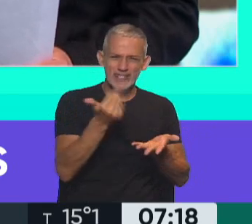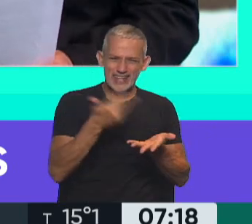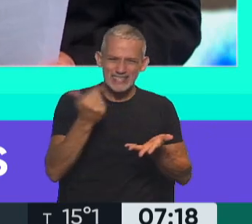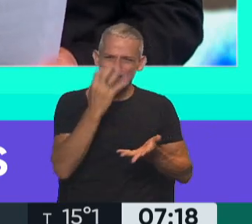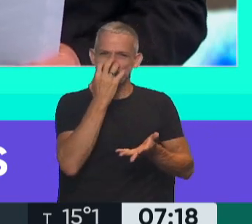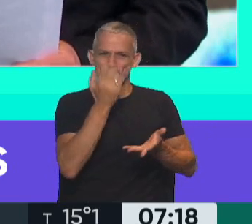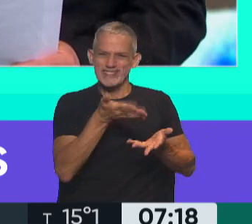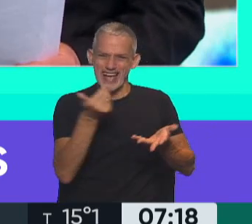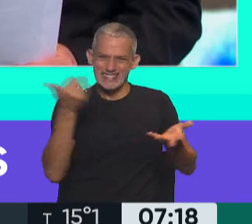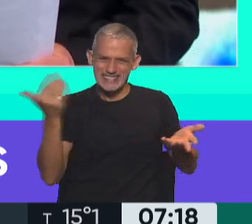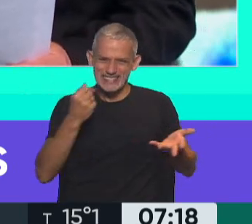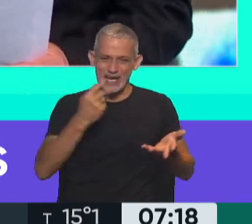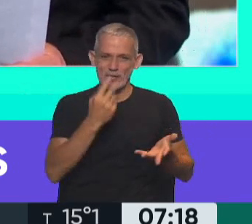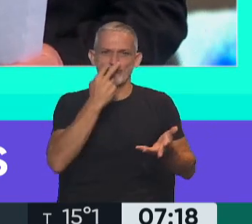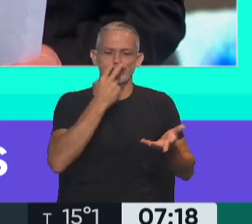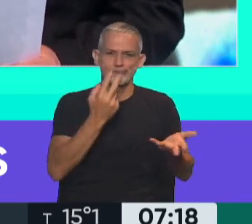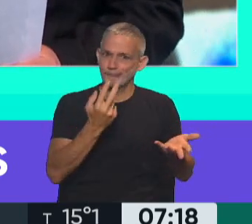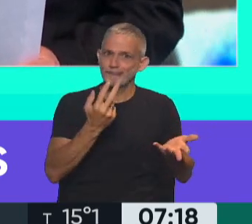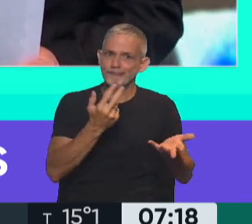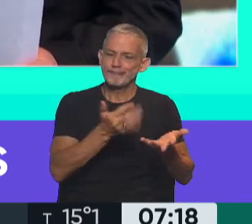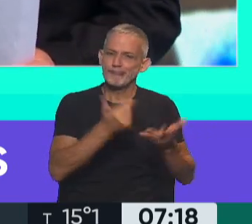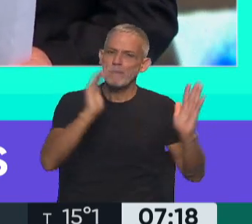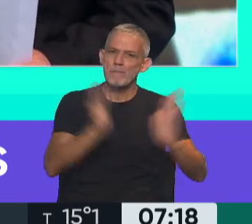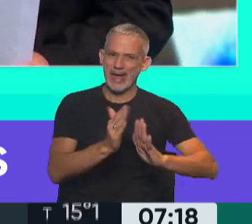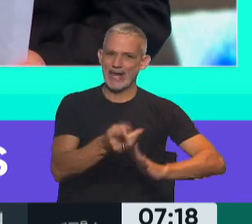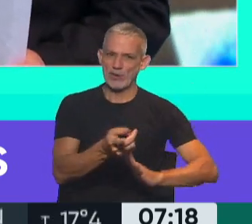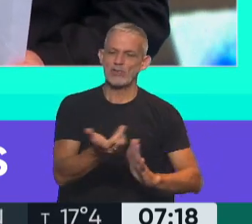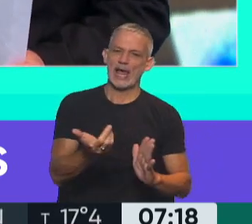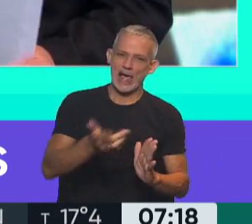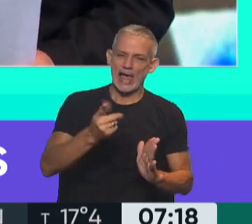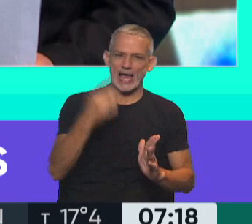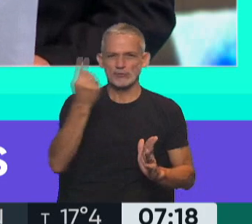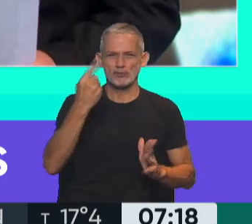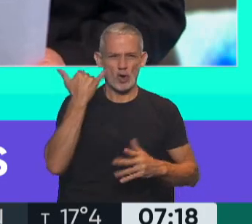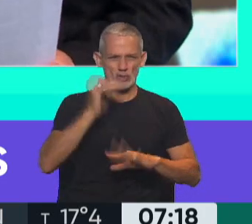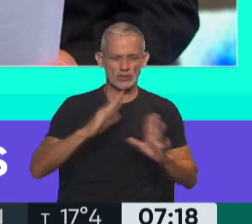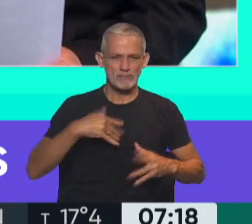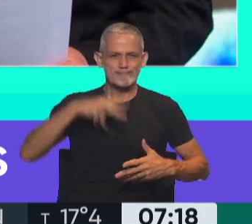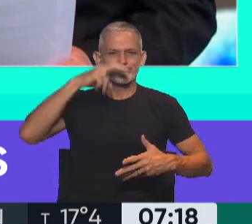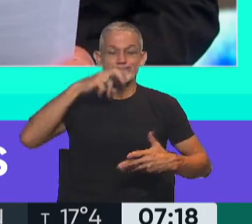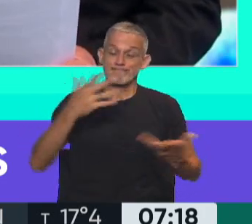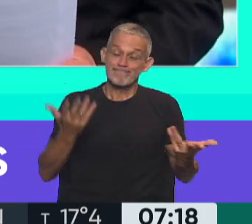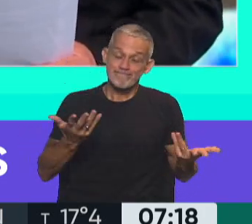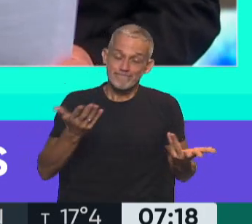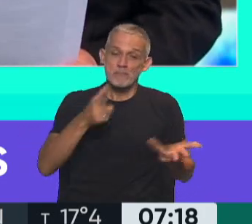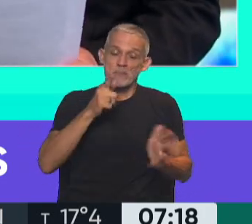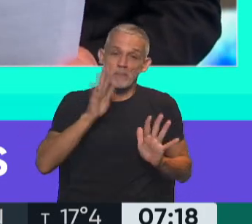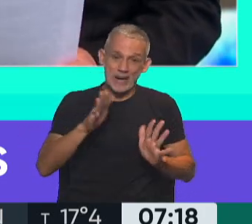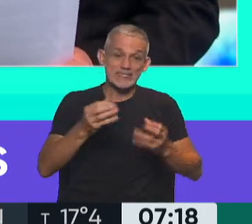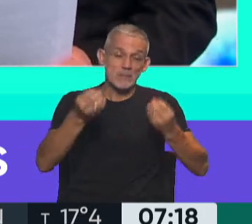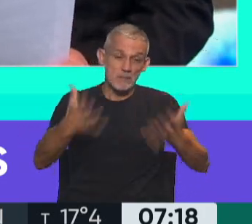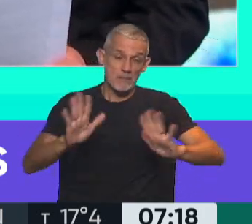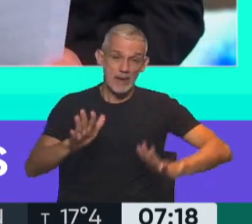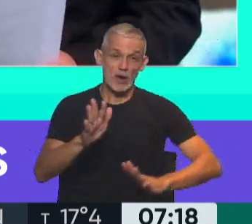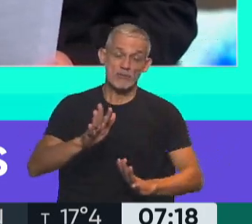que descendió la cantidad de pacientes que están con asistencia respiratoria mecánica. Podría ser un indicio de que